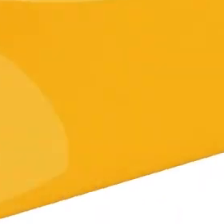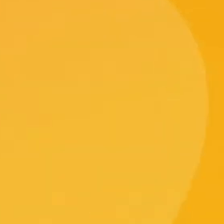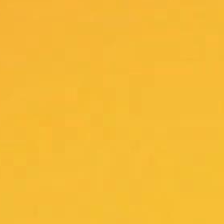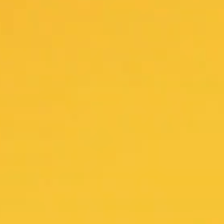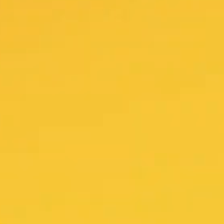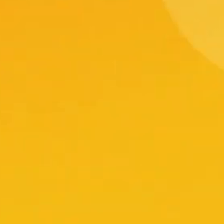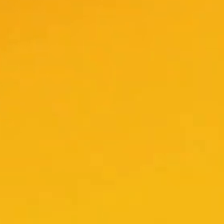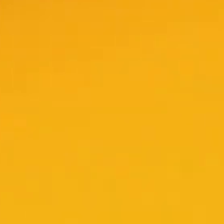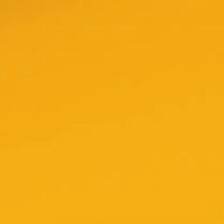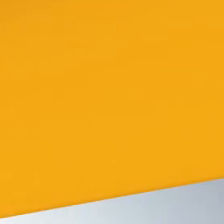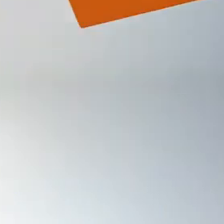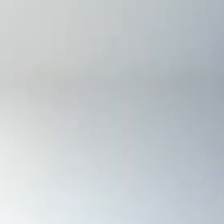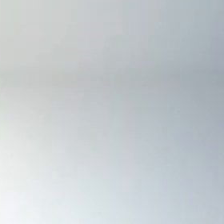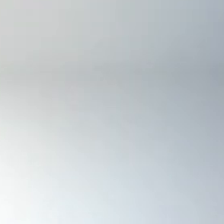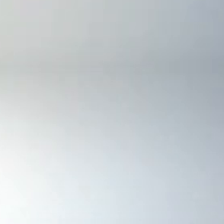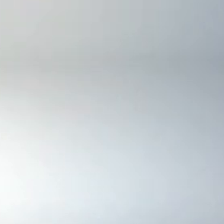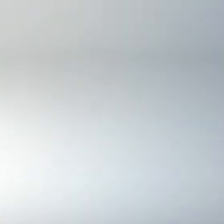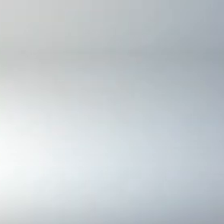¡Gracias!